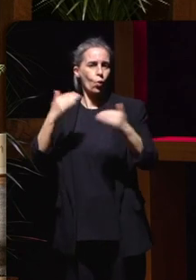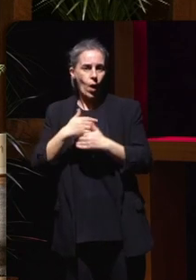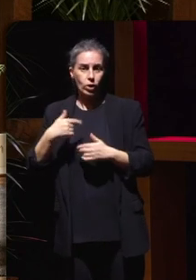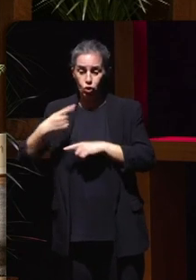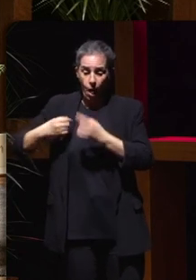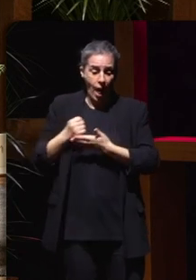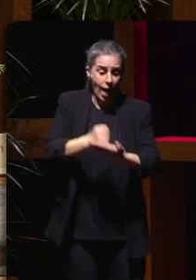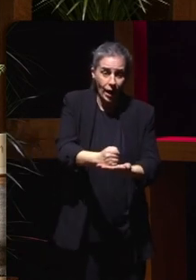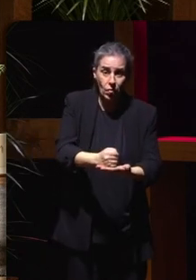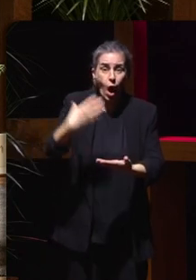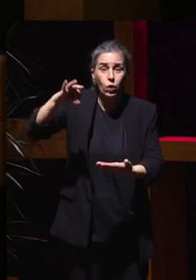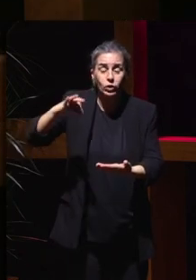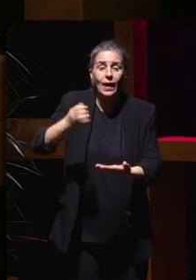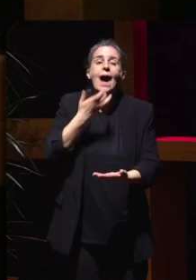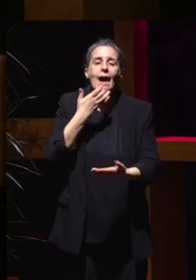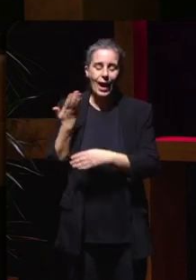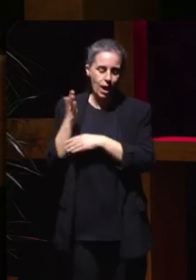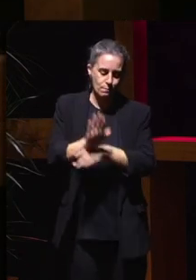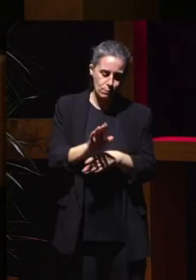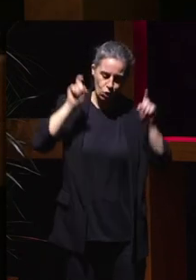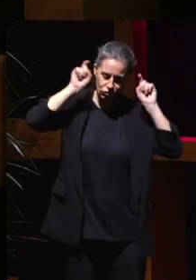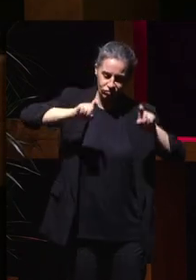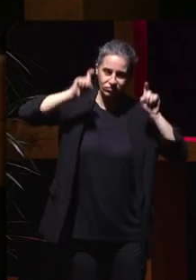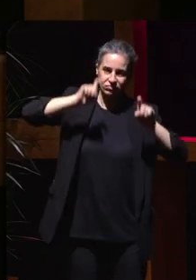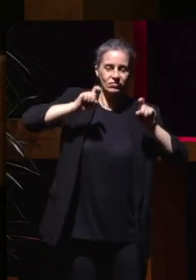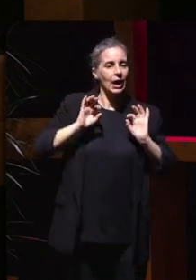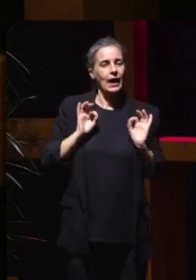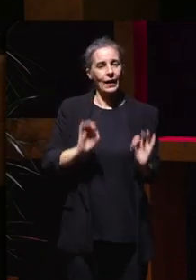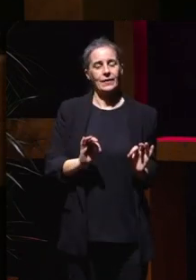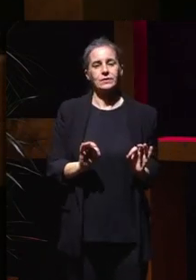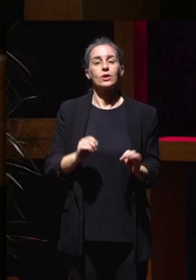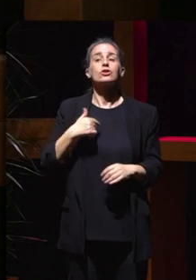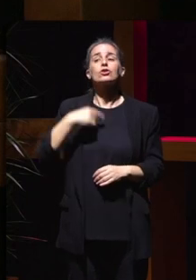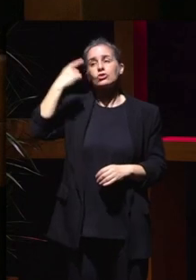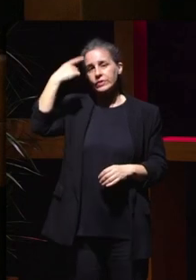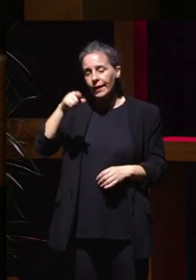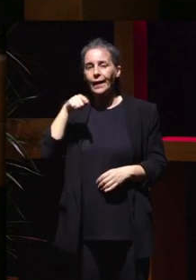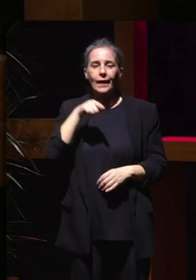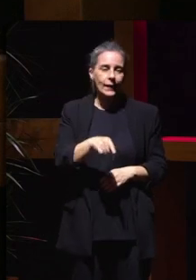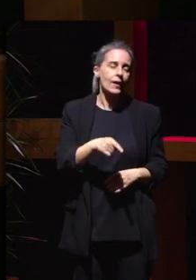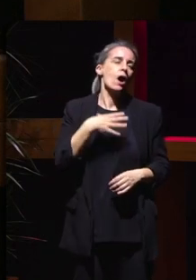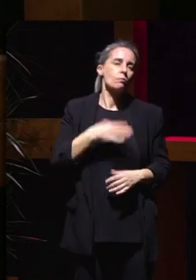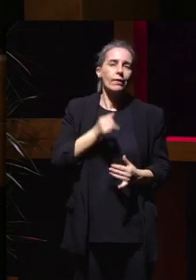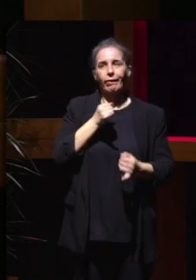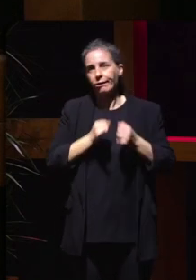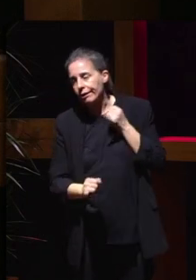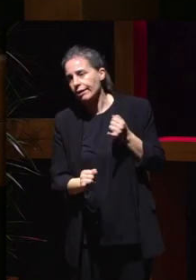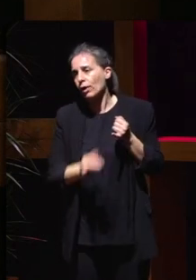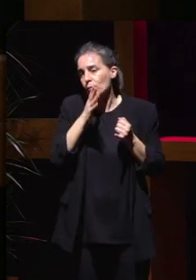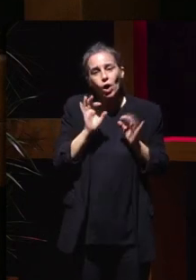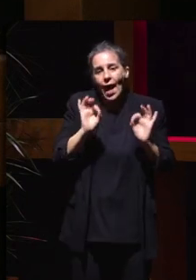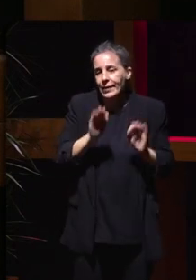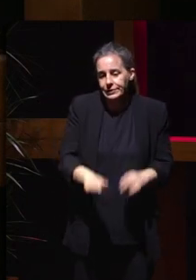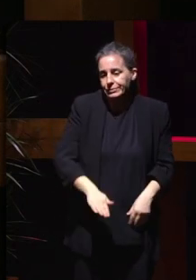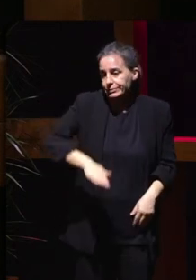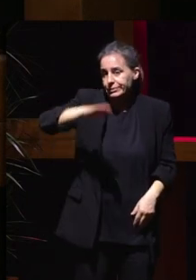hacer es ejemplo entonces y que las están para como nos estampamos todas y que faradas cosas que fijemos todas porque lo que tengo que hacer pero solo